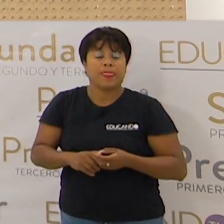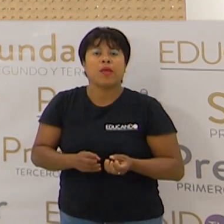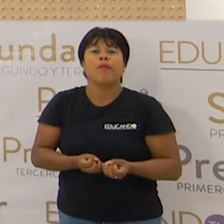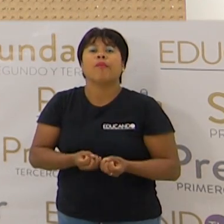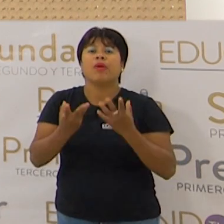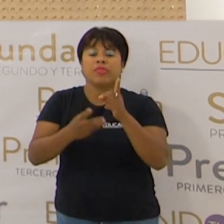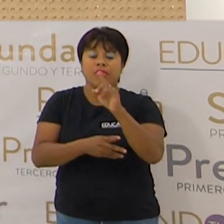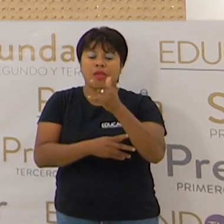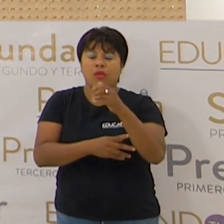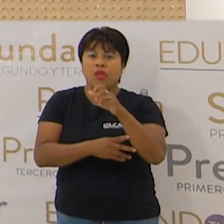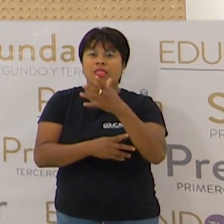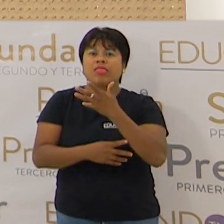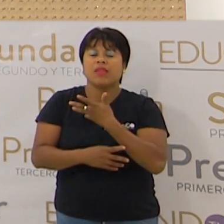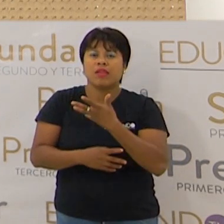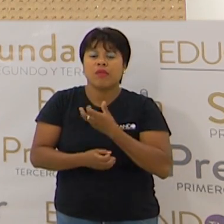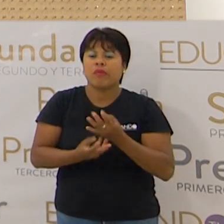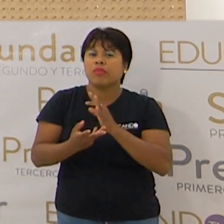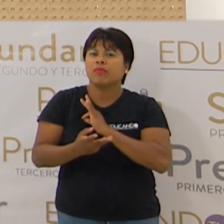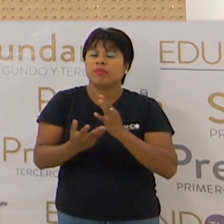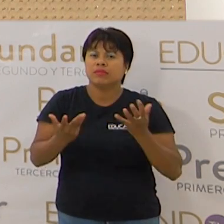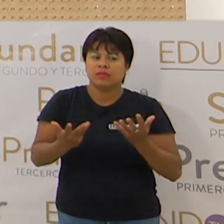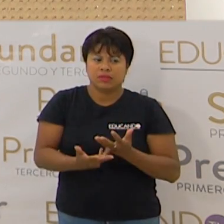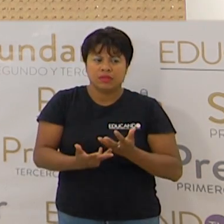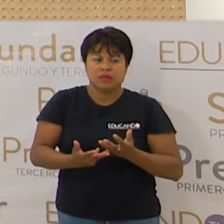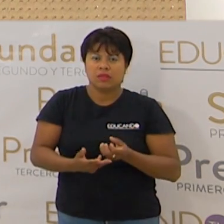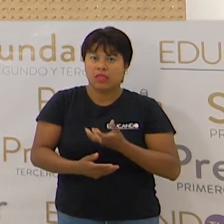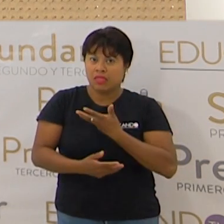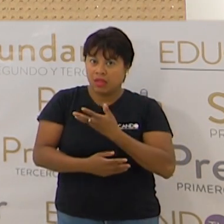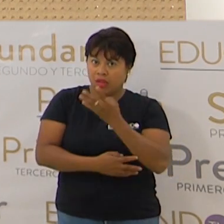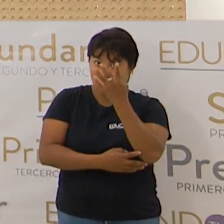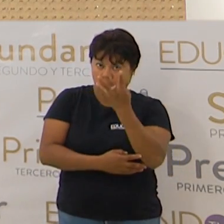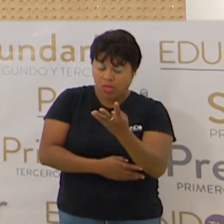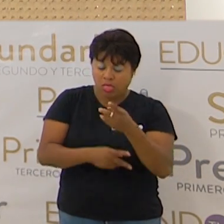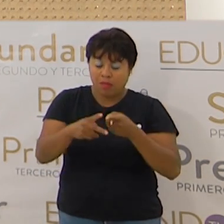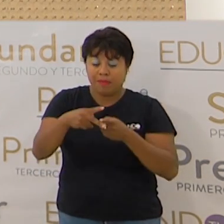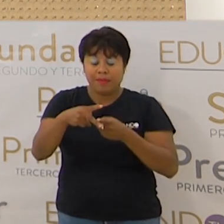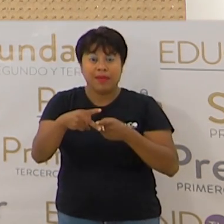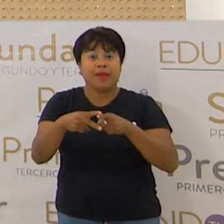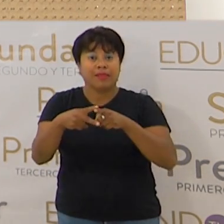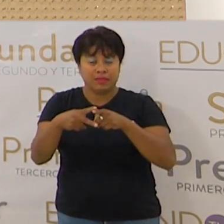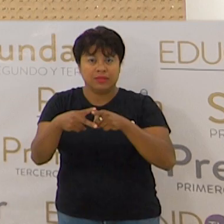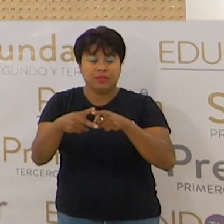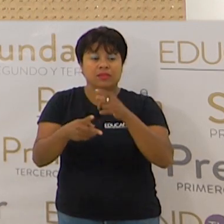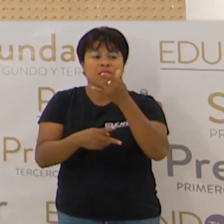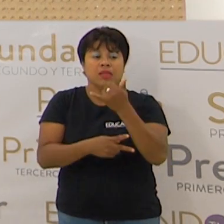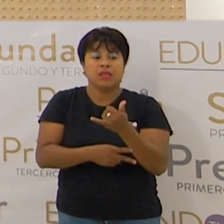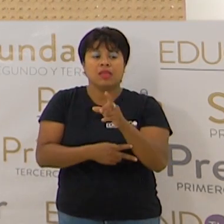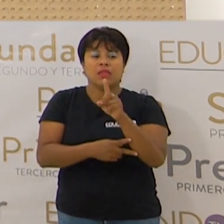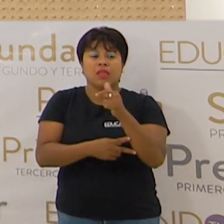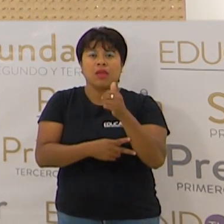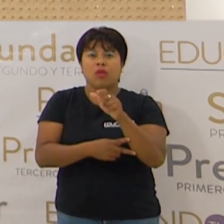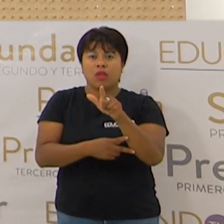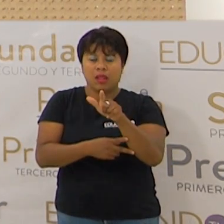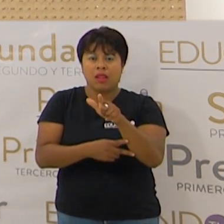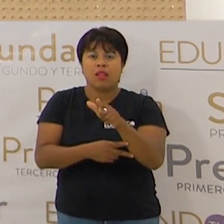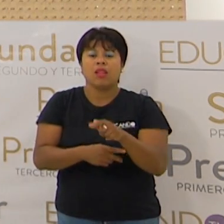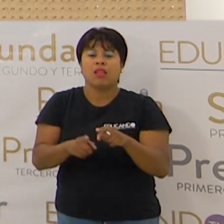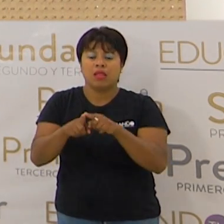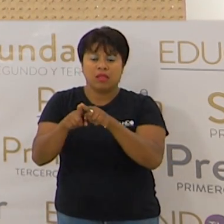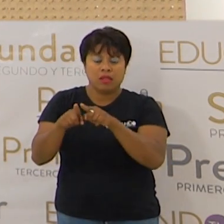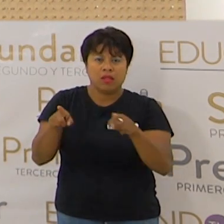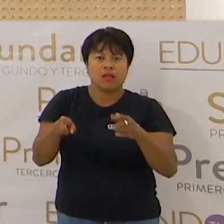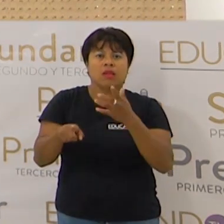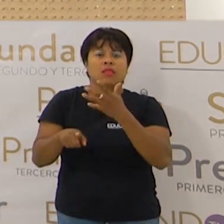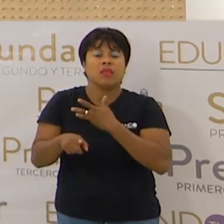¿cuántas diagonales se le podrán trazar? Si tiene 4 vértices y las diagonales son segmentos